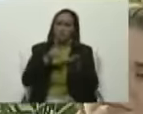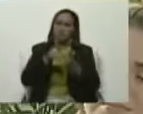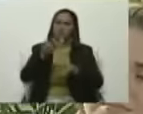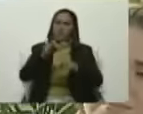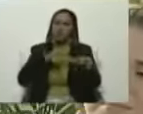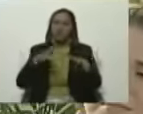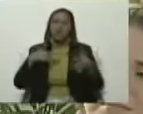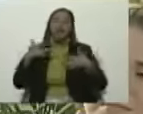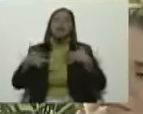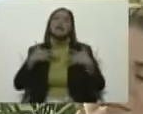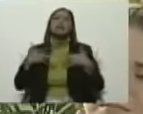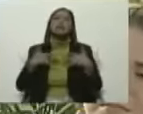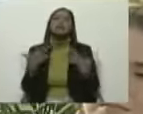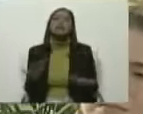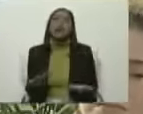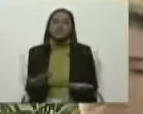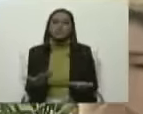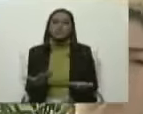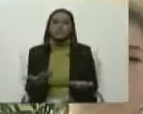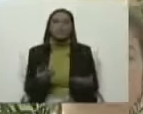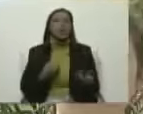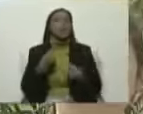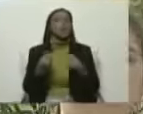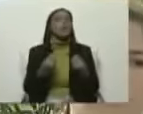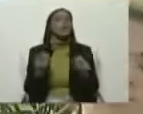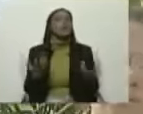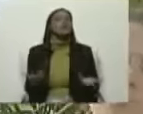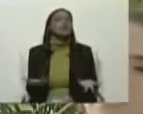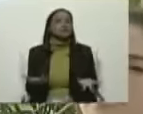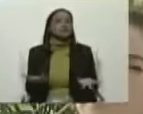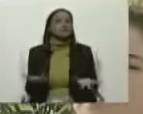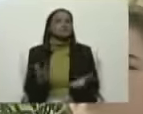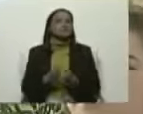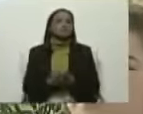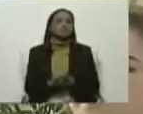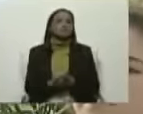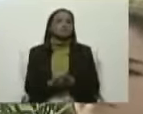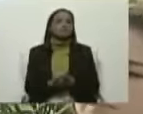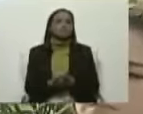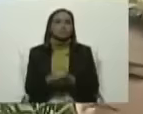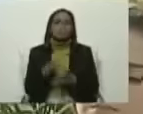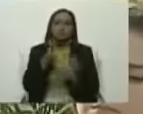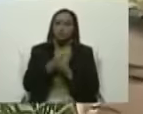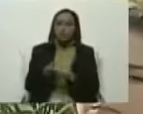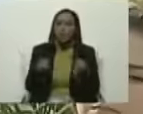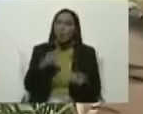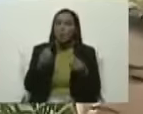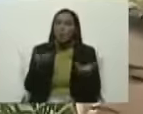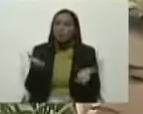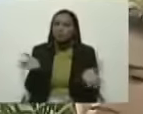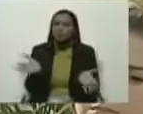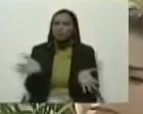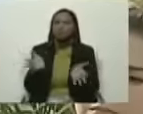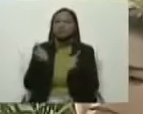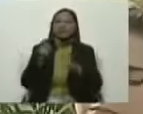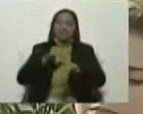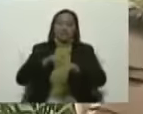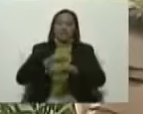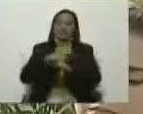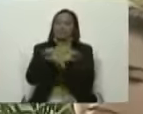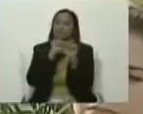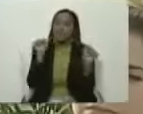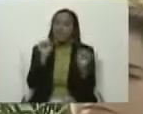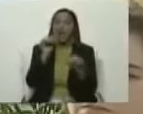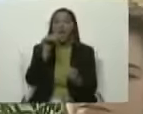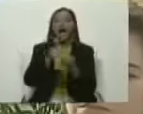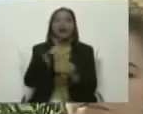la contienda. ¿Cómo van a realizar o qué van a hacer para llevar a los electores desde muy temprano para garantizar la